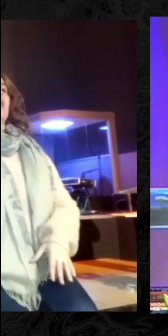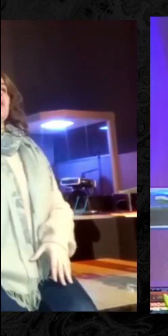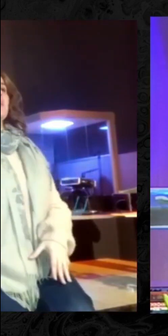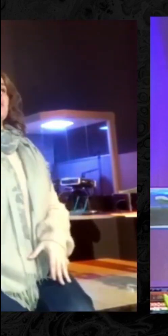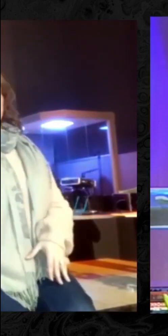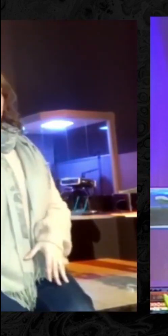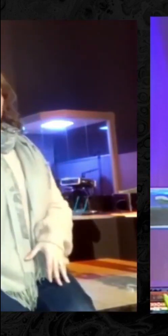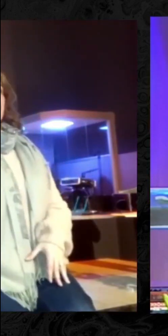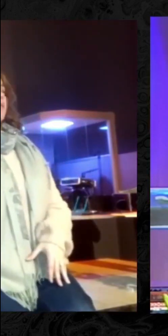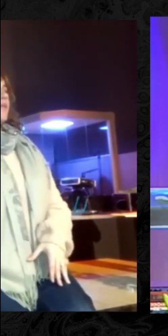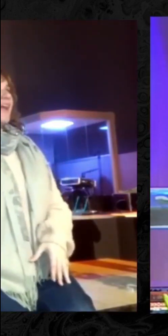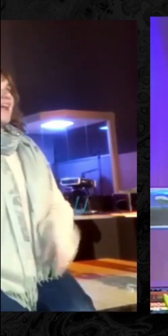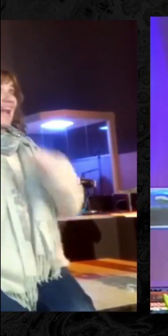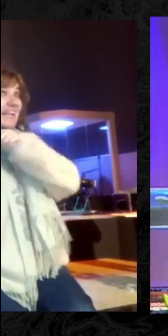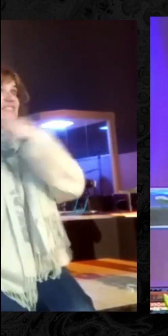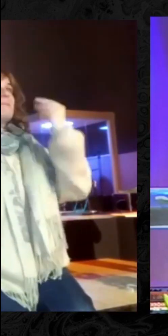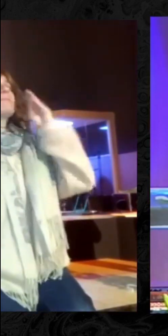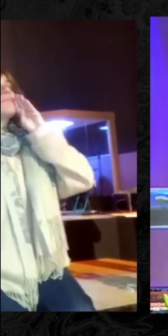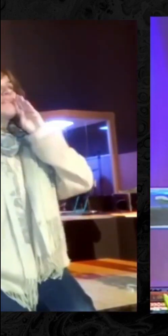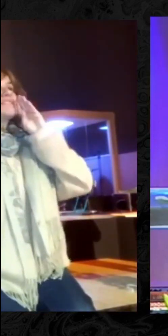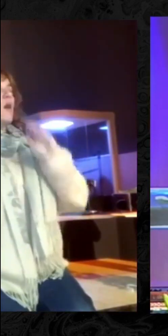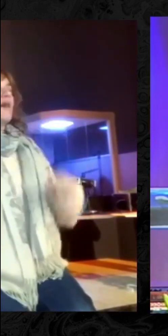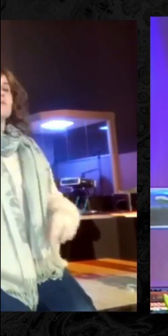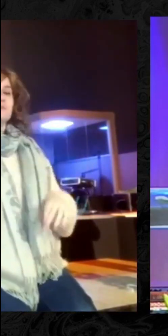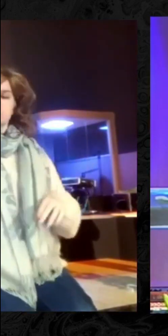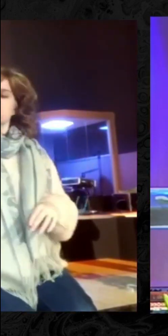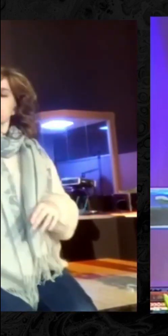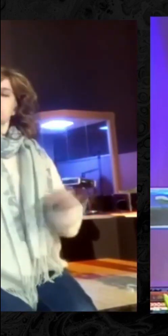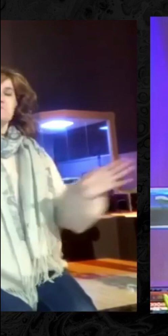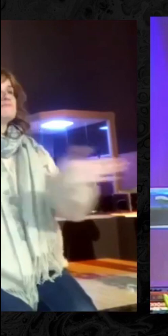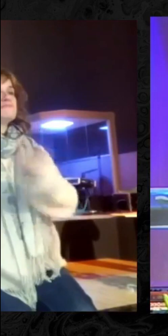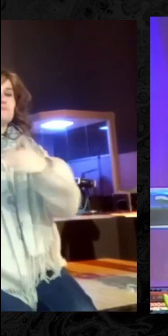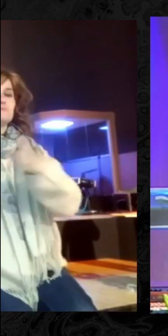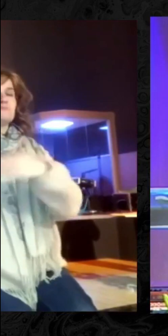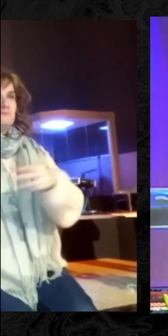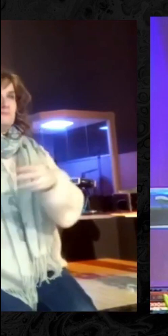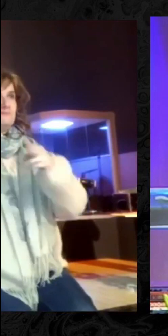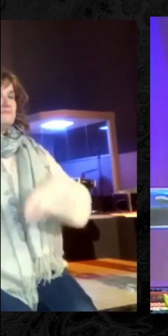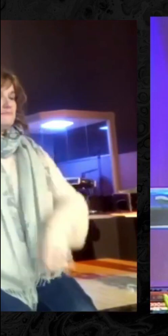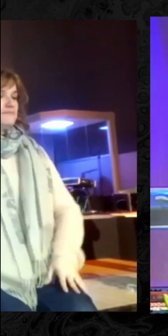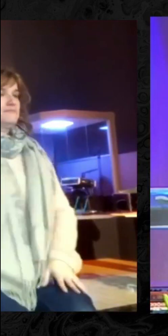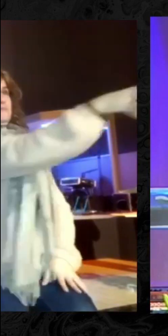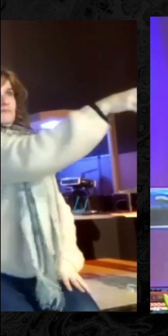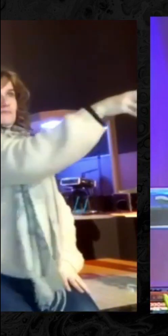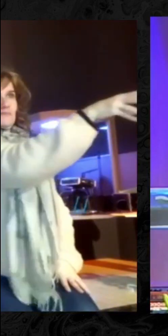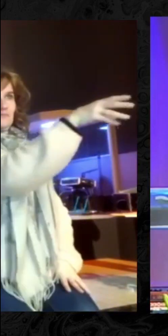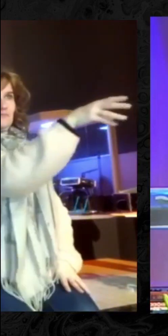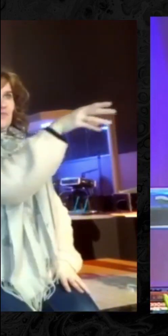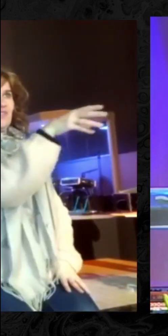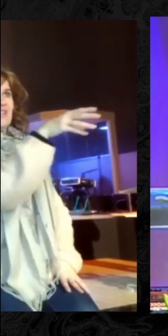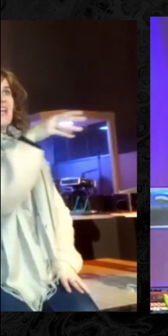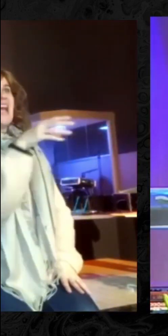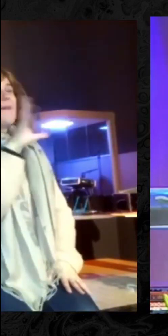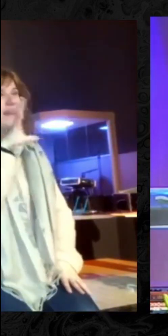echaron verdad contra la serpiente de la culebra de Moisés no era